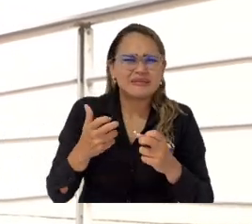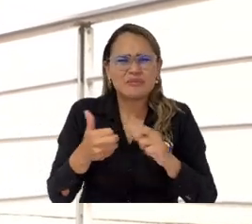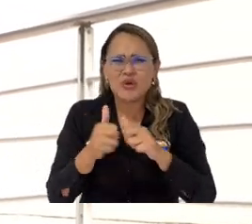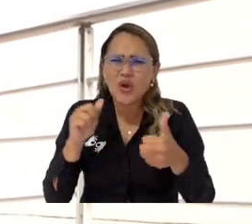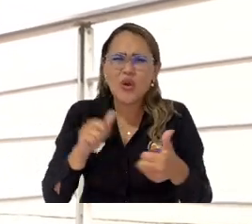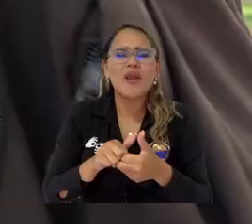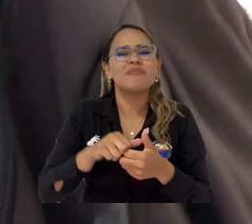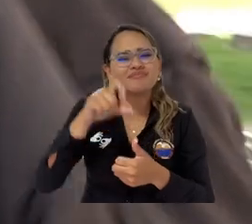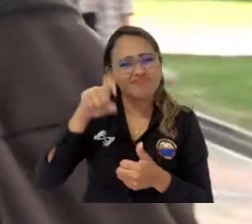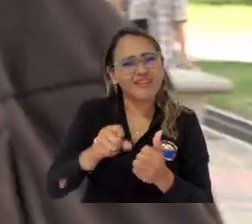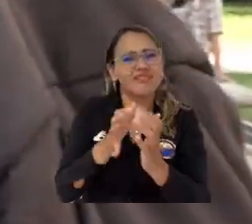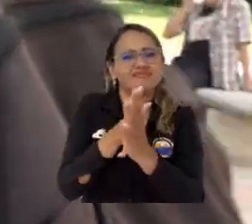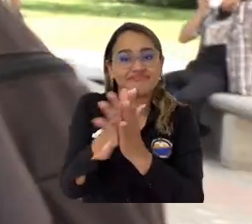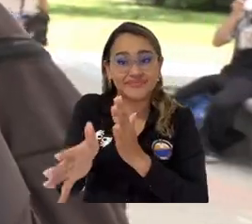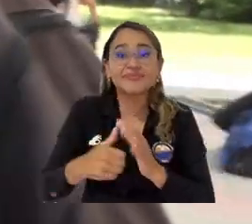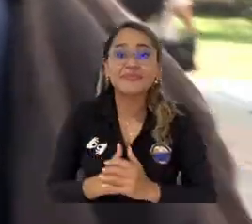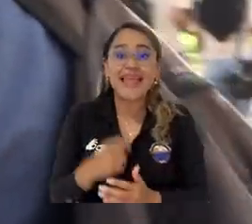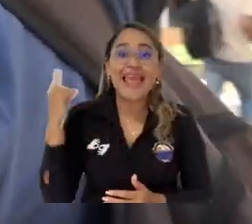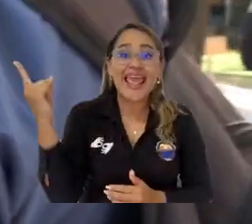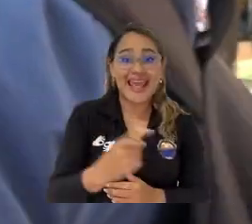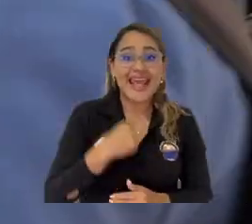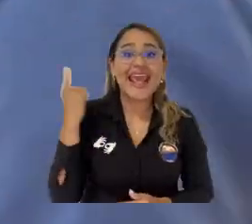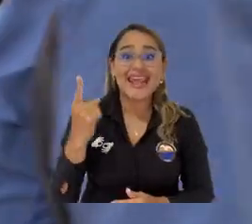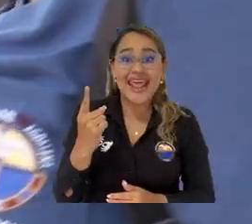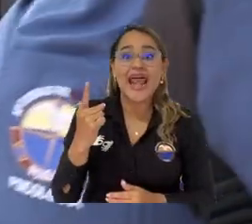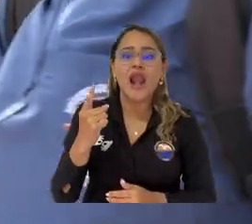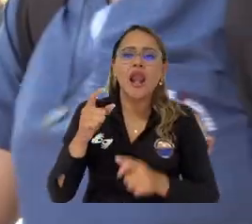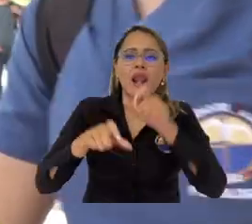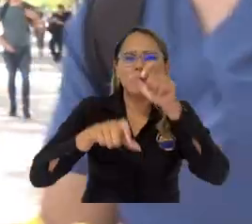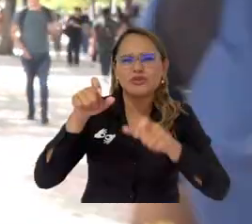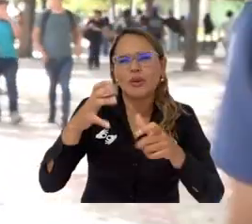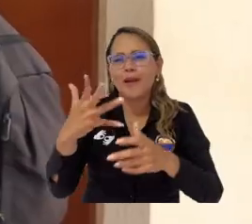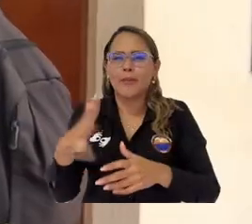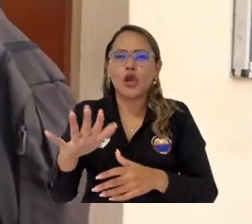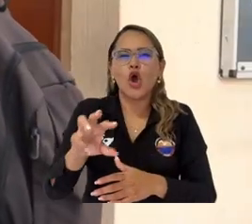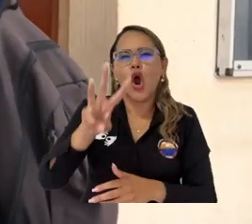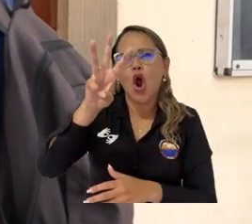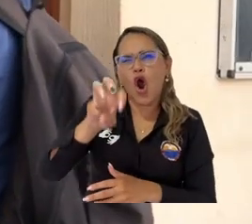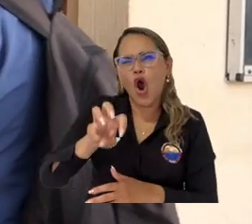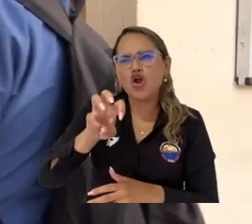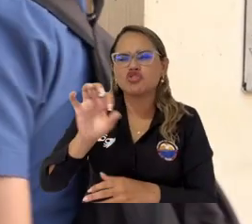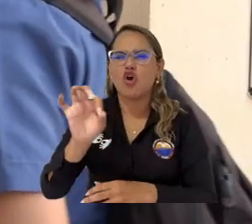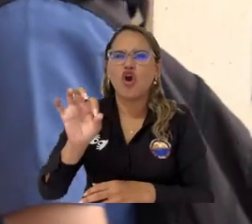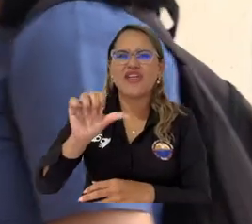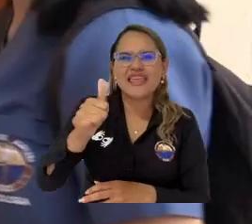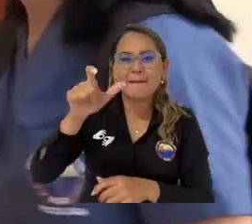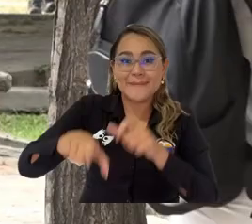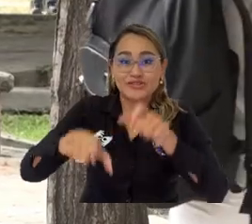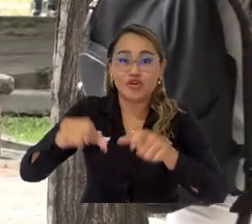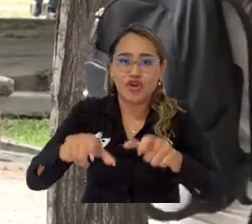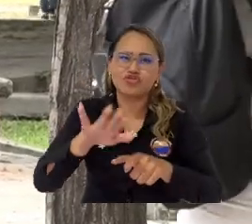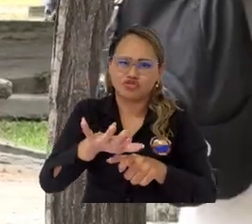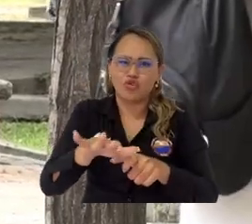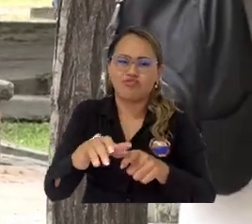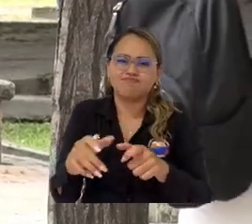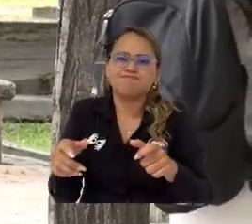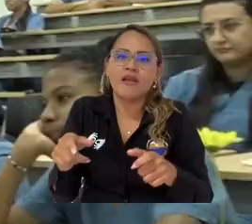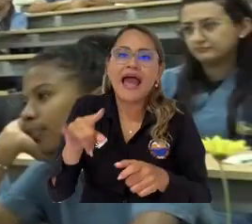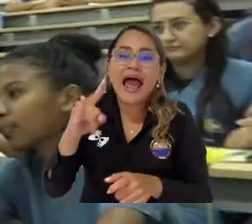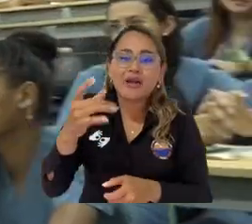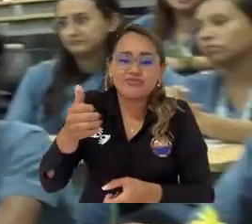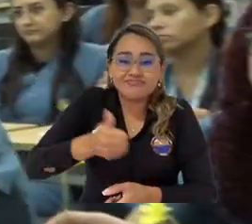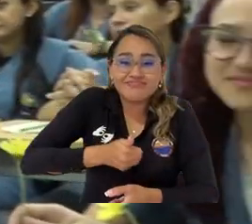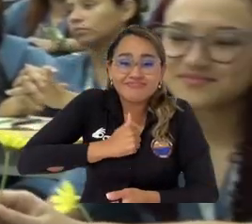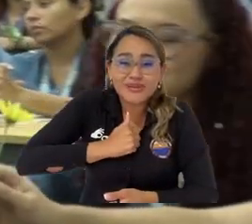momentos difíciles. Se estima que 8 de cada 10 personas que se suicidan han avisado de algún modo sus intenciones. Es por esto que